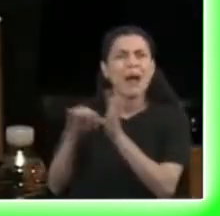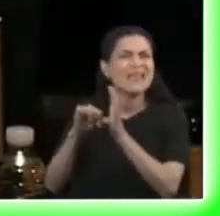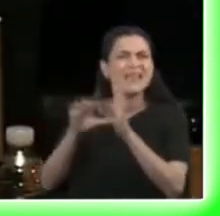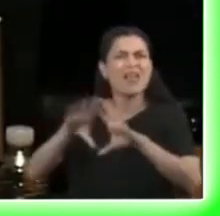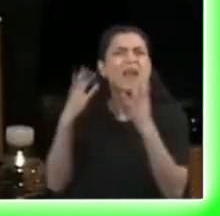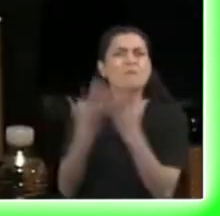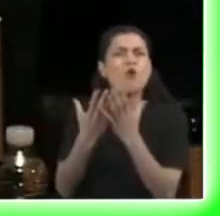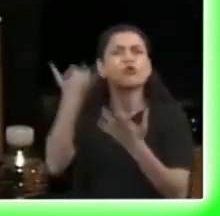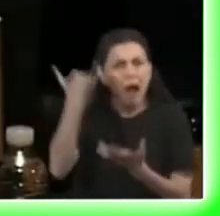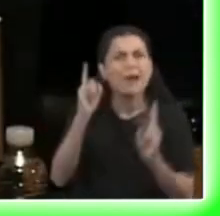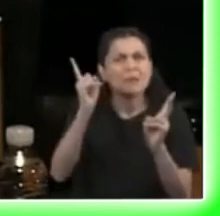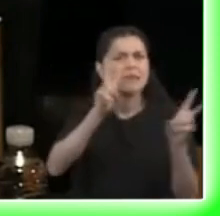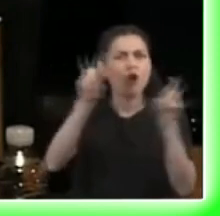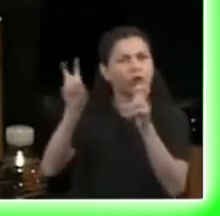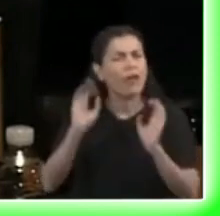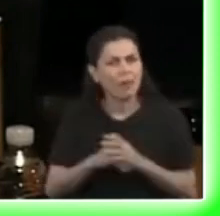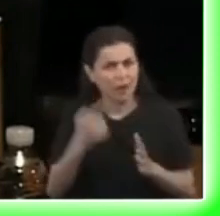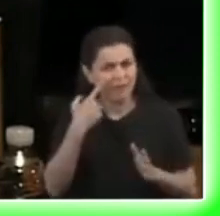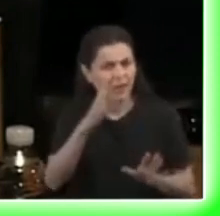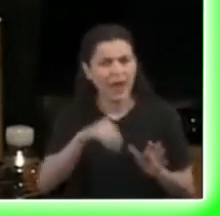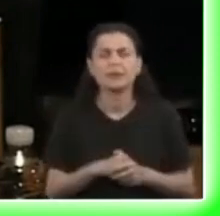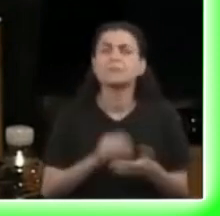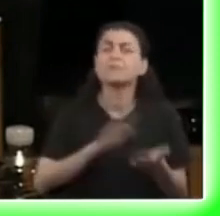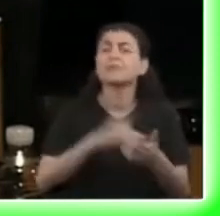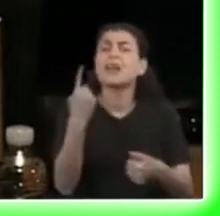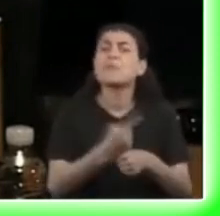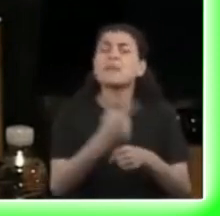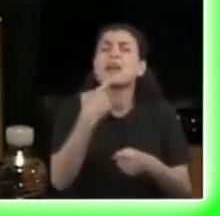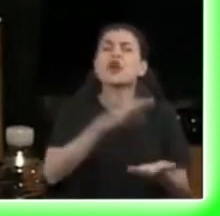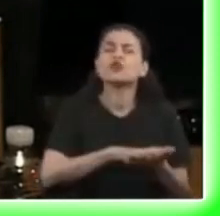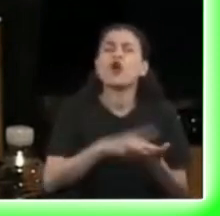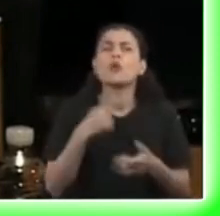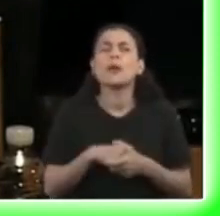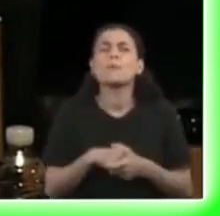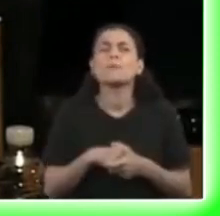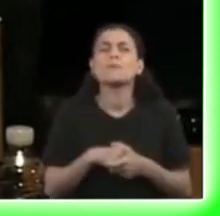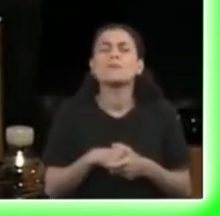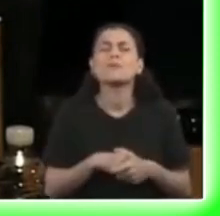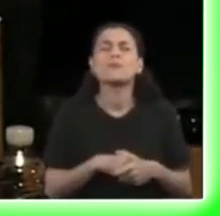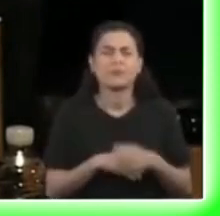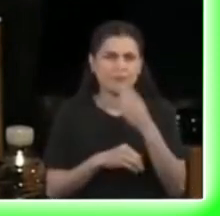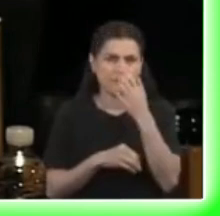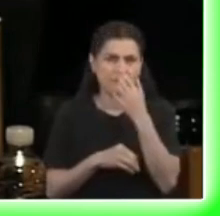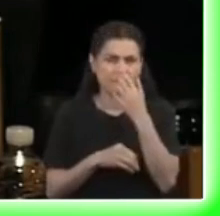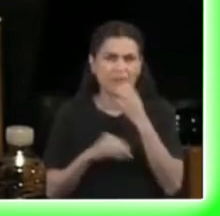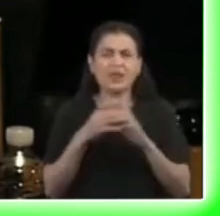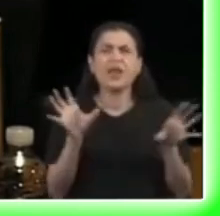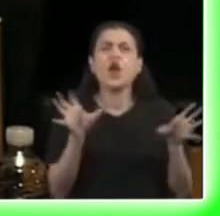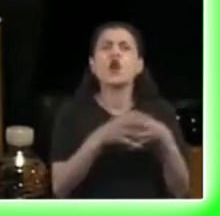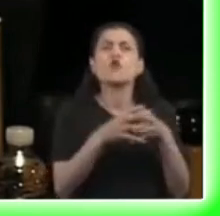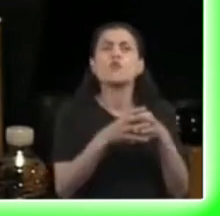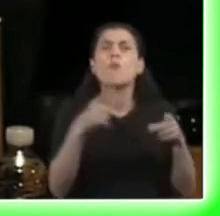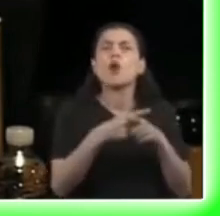mundo occidental. El primero es nuestro cuestionamiento a lo que nosotros llamamos el partido del